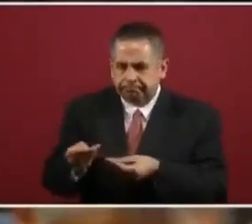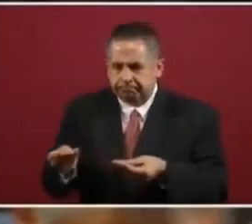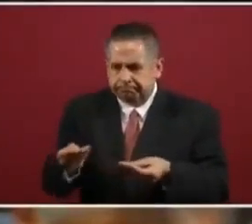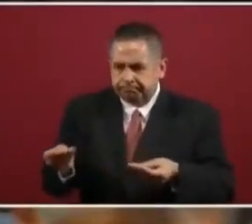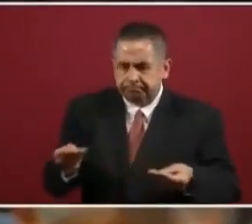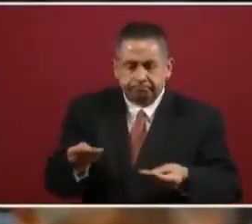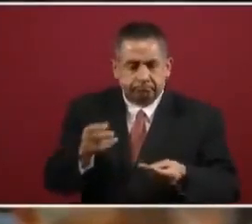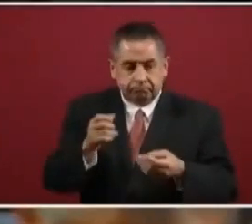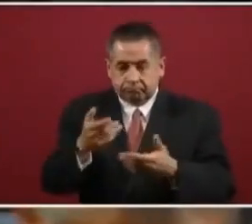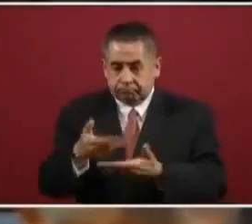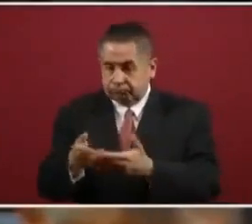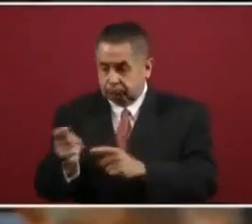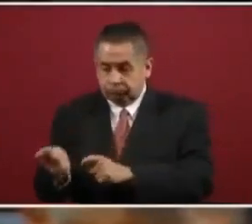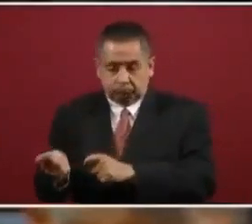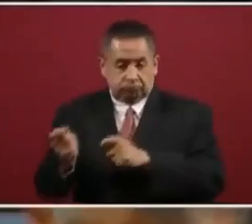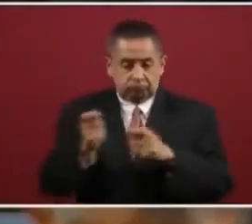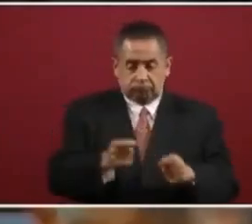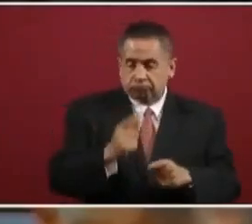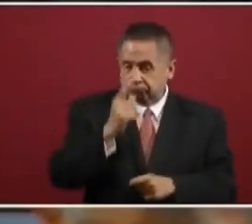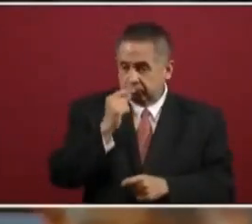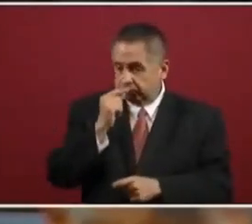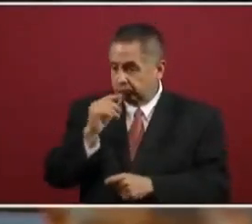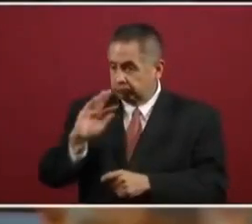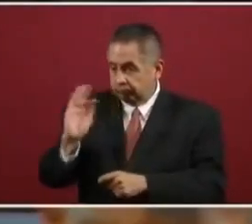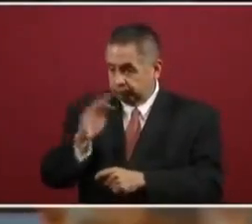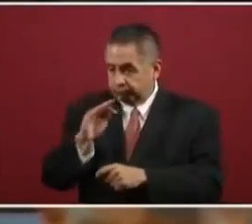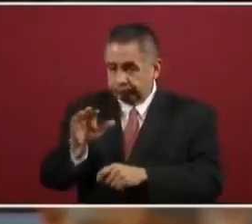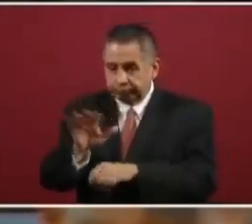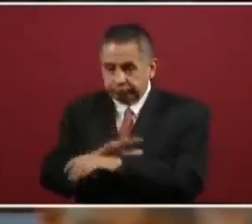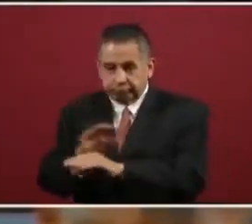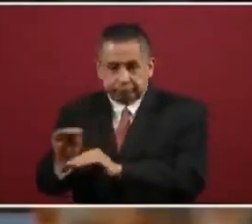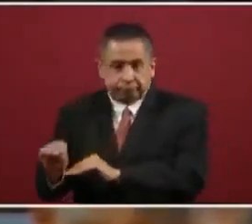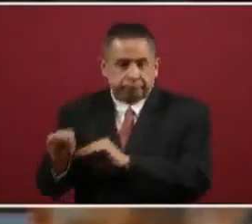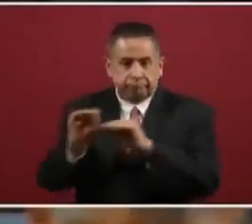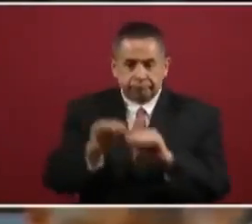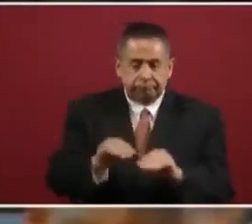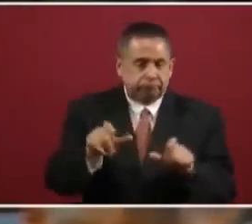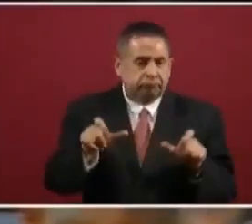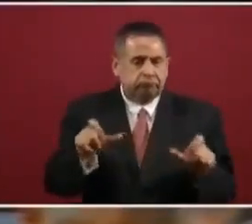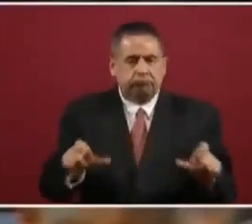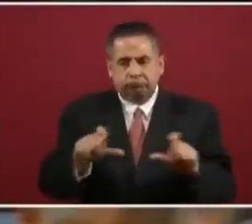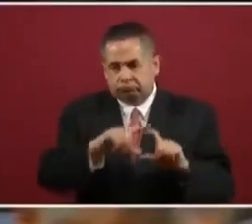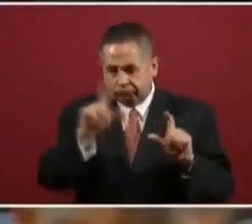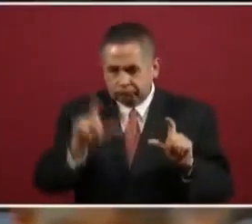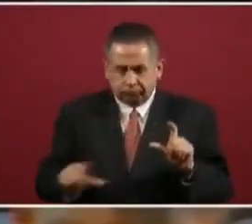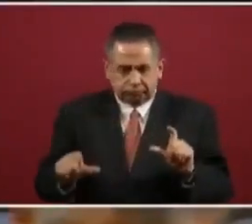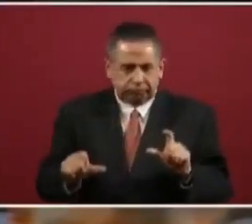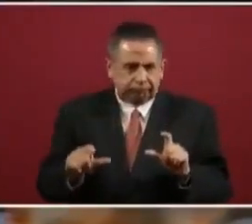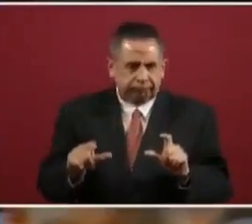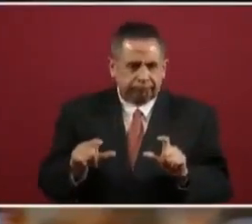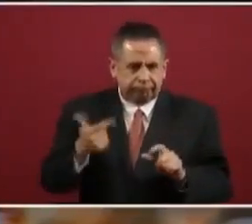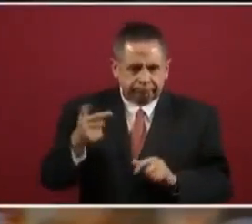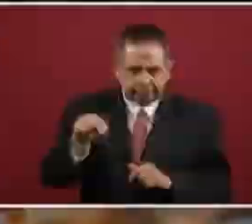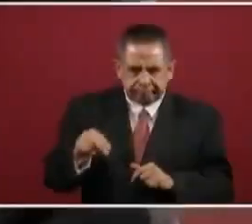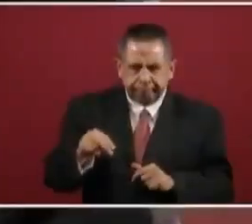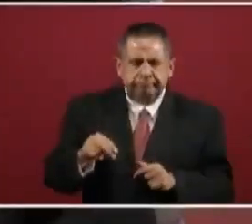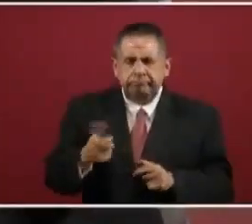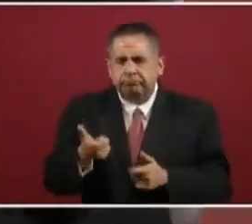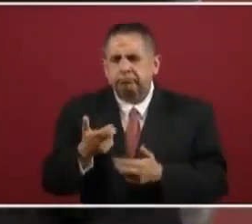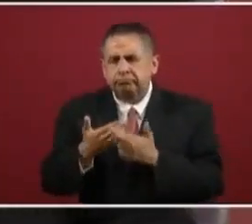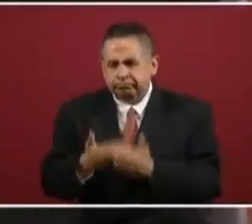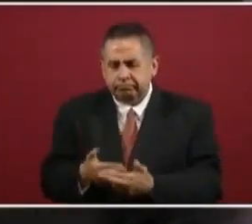con este traspaso de los policías este federales a la guardia nacional esa es una